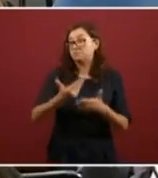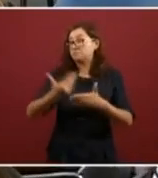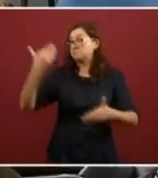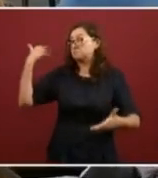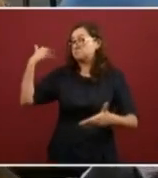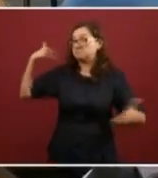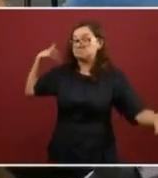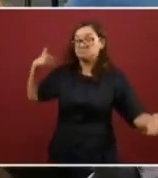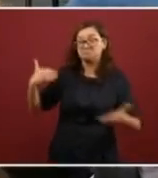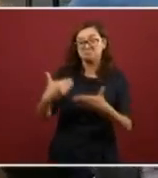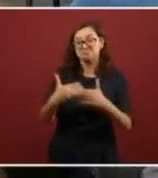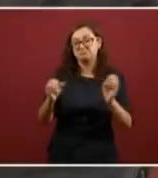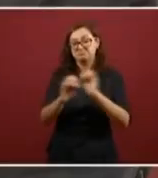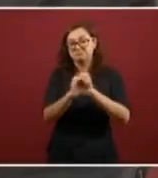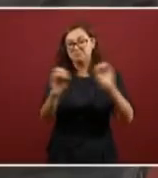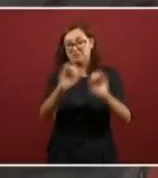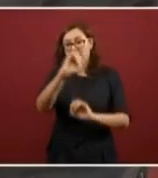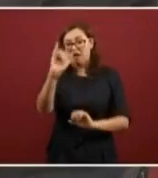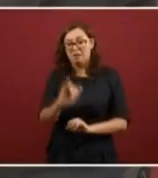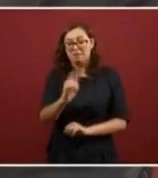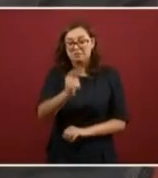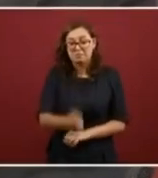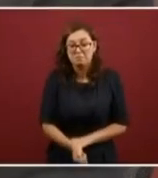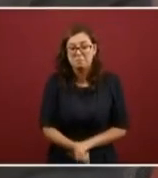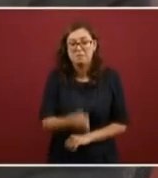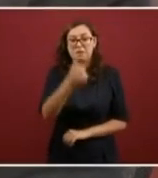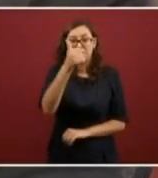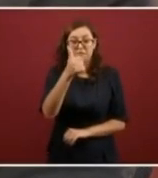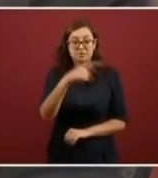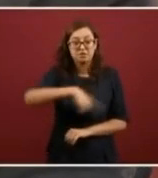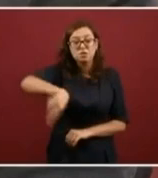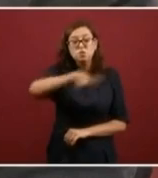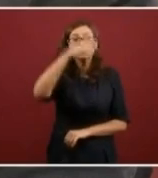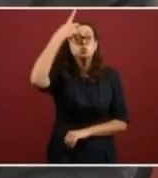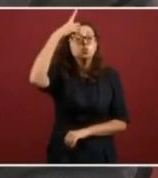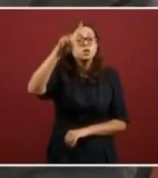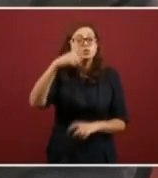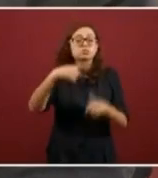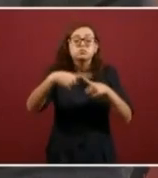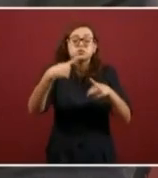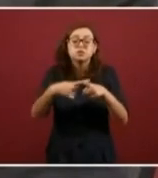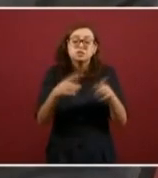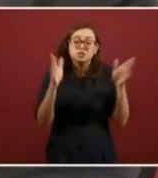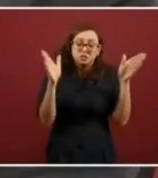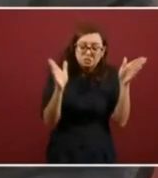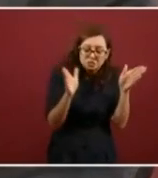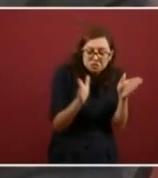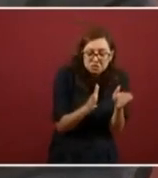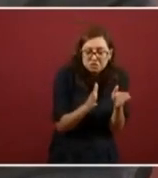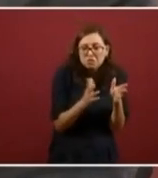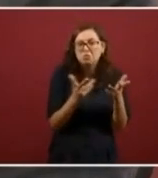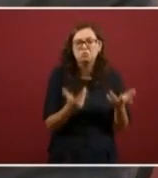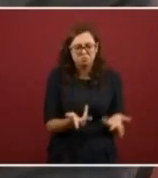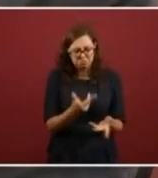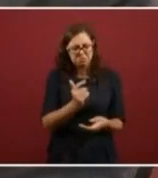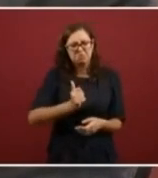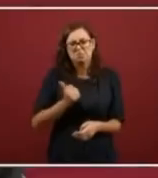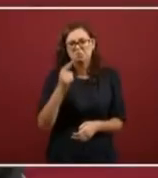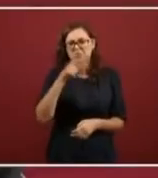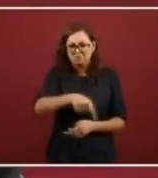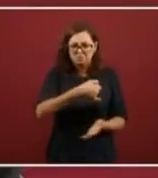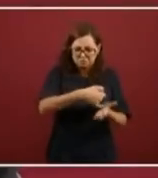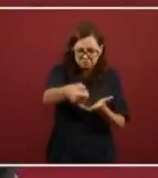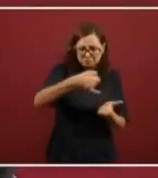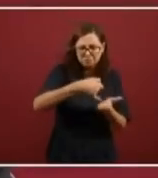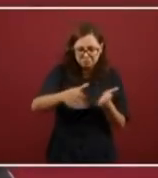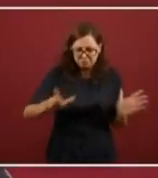Es para pequeños productores de café. Están trabajando en eso. Nada